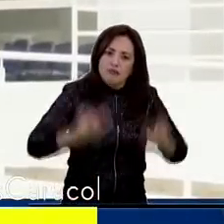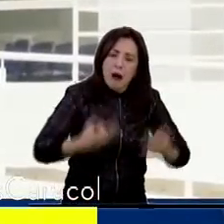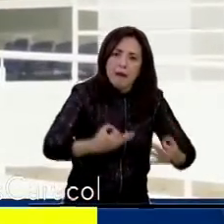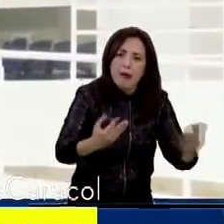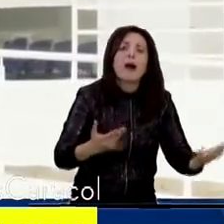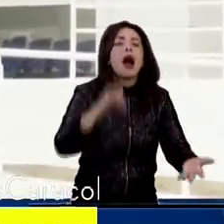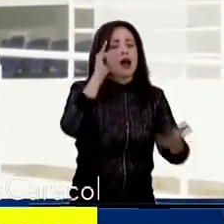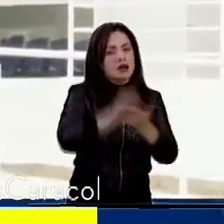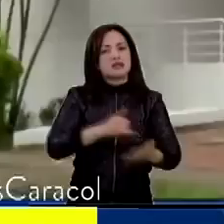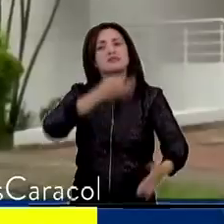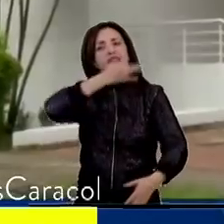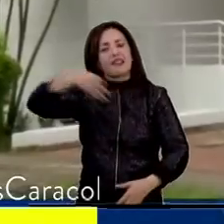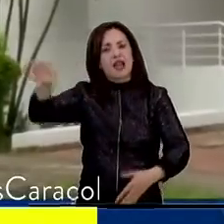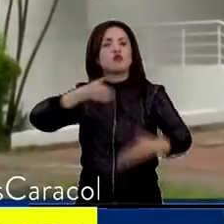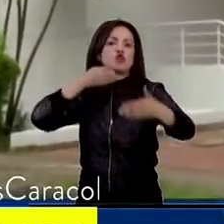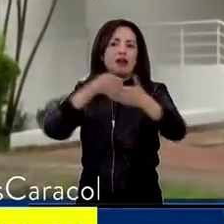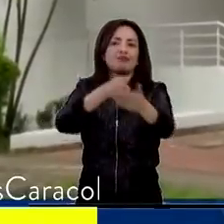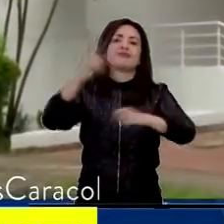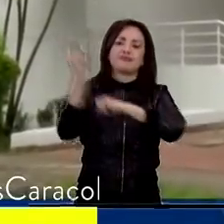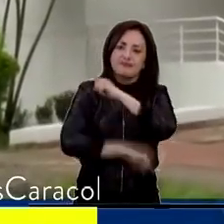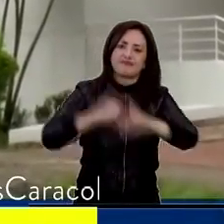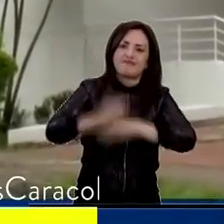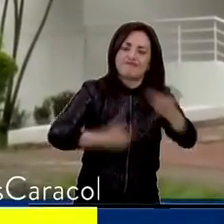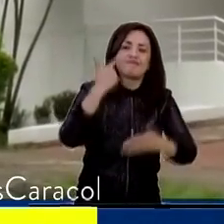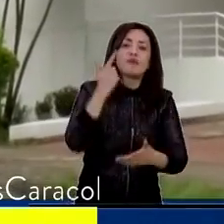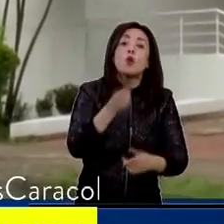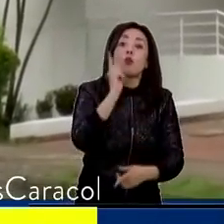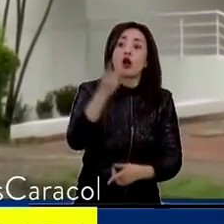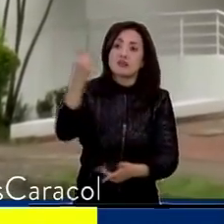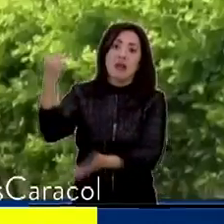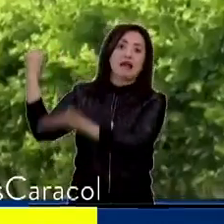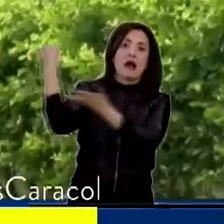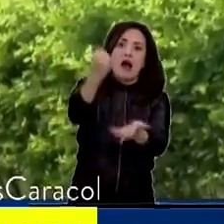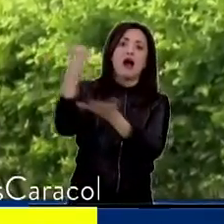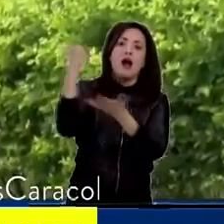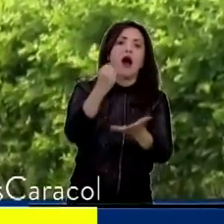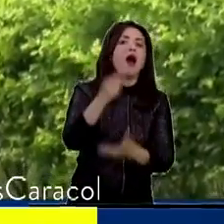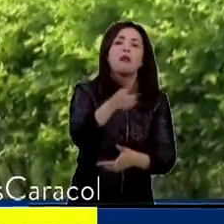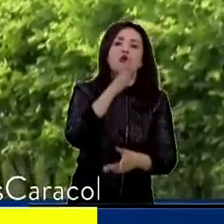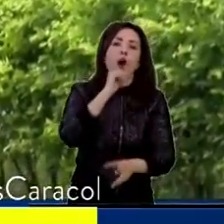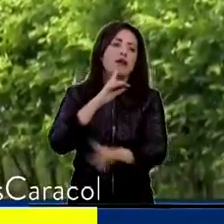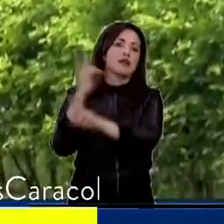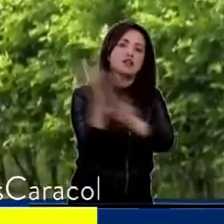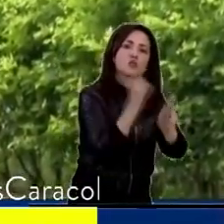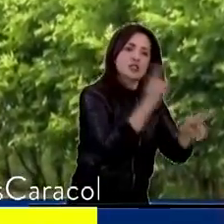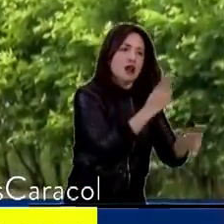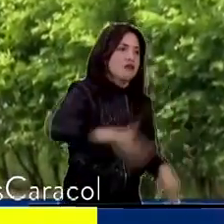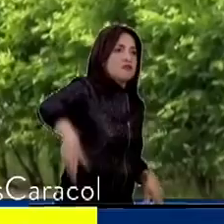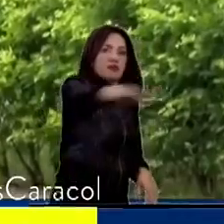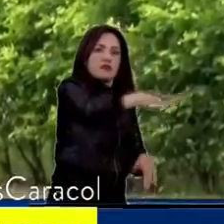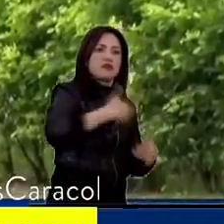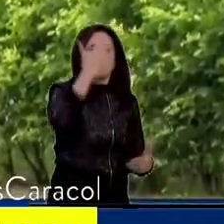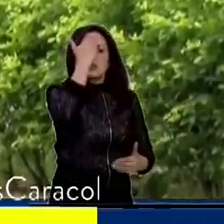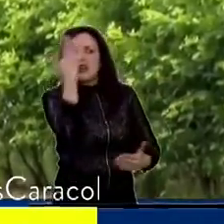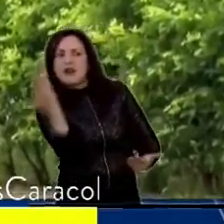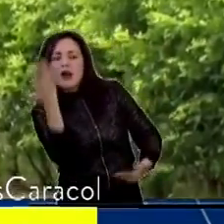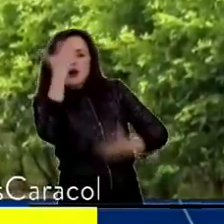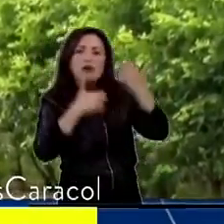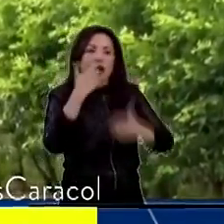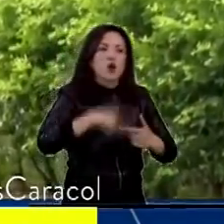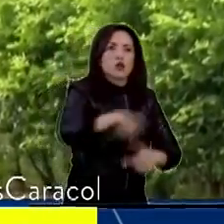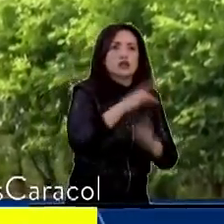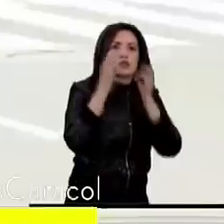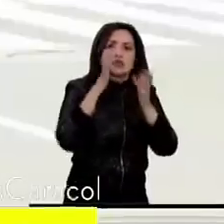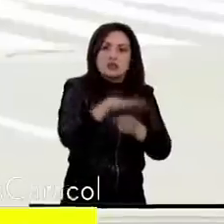denunciar penalmente, porque ellos están recibiendo la plata y sin embargo no le responden a la sociedad en el dramatismo de